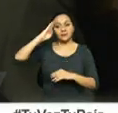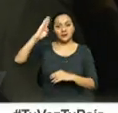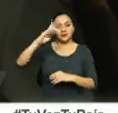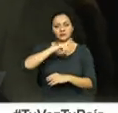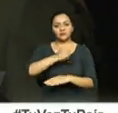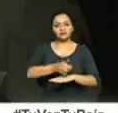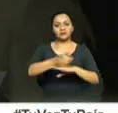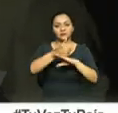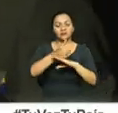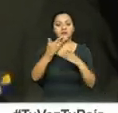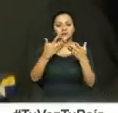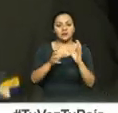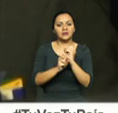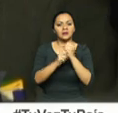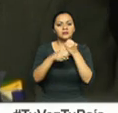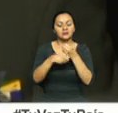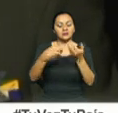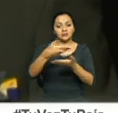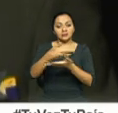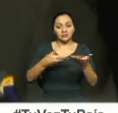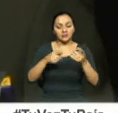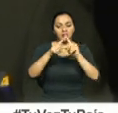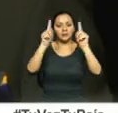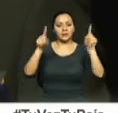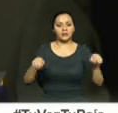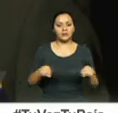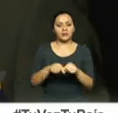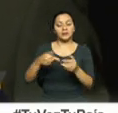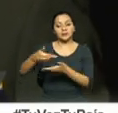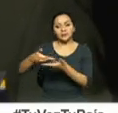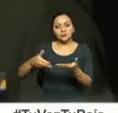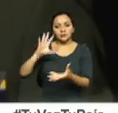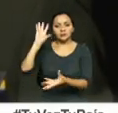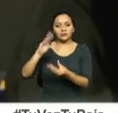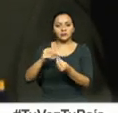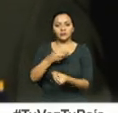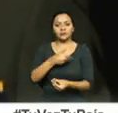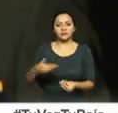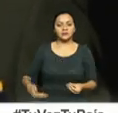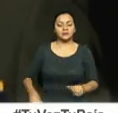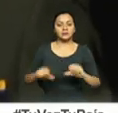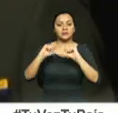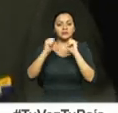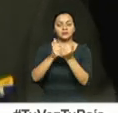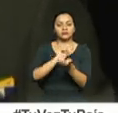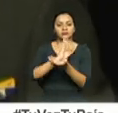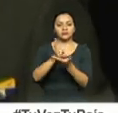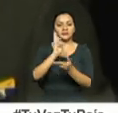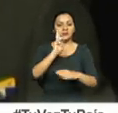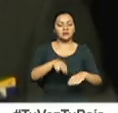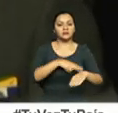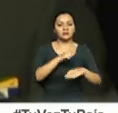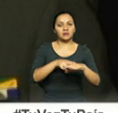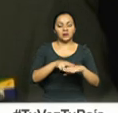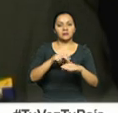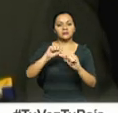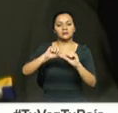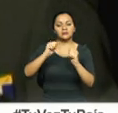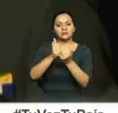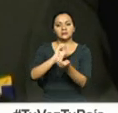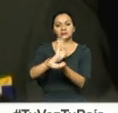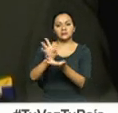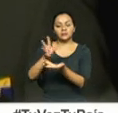manera tangible papeletas y documentos para presidentes y vicepresidentes, asambleístas